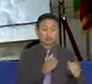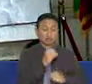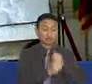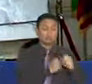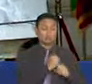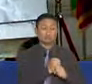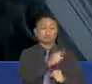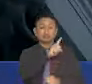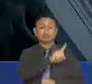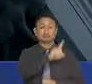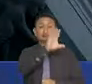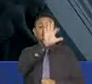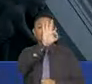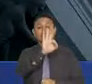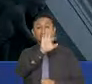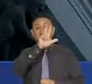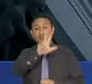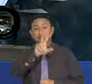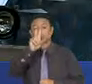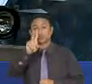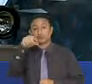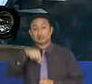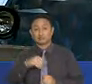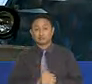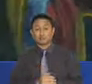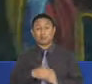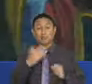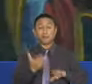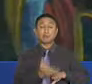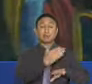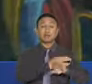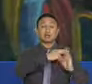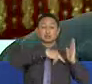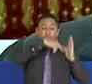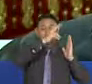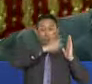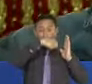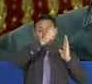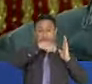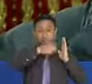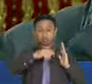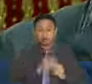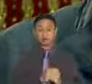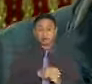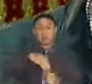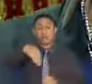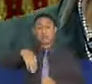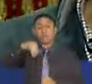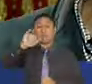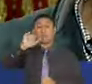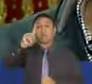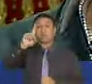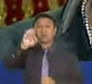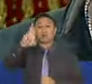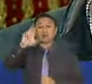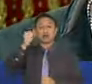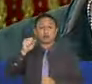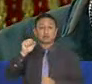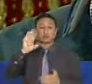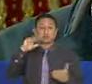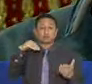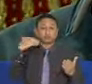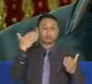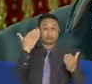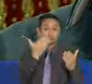1932 engalanado con el talento del pintor Víctor mineros entramos y una vez que llegamos hacia el centro